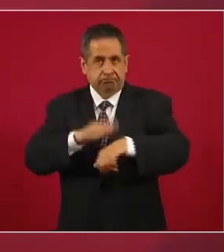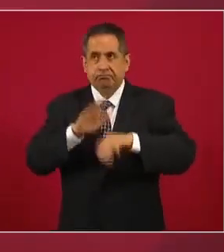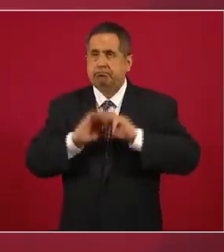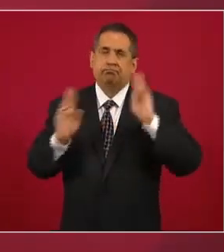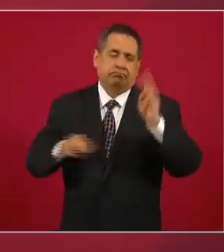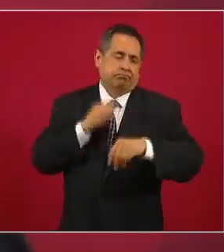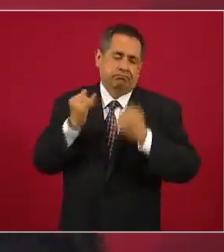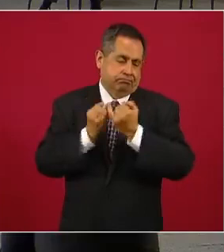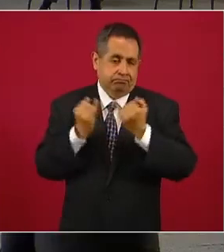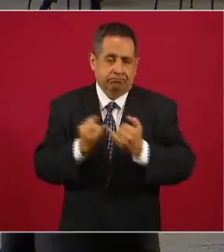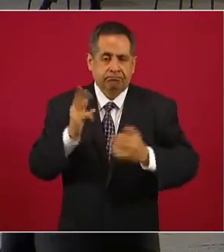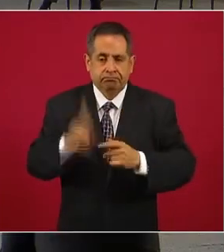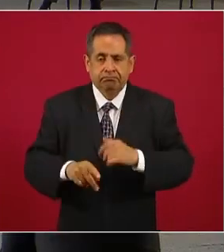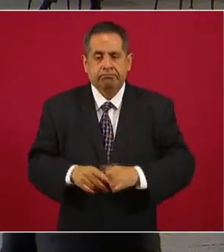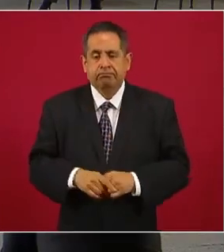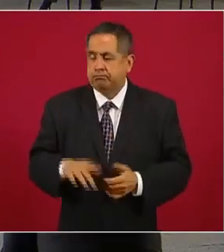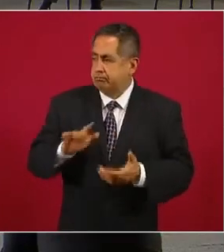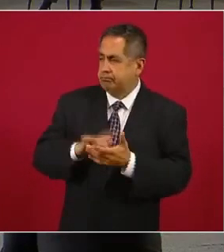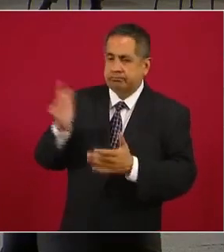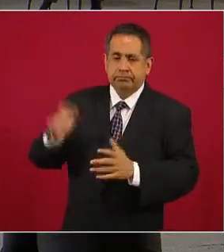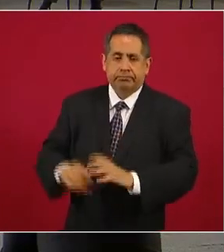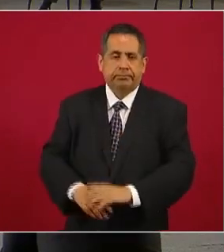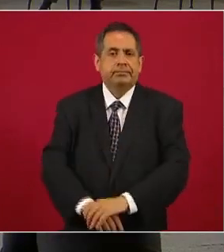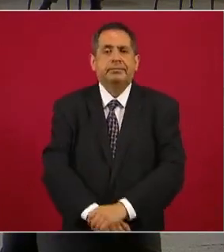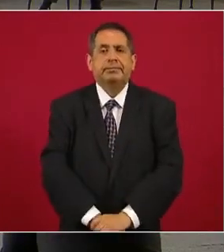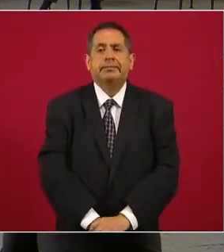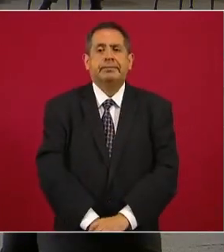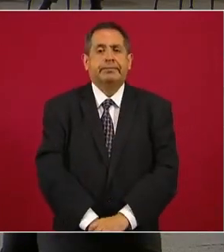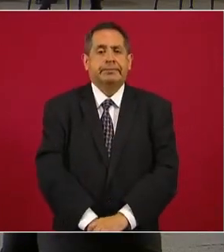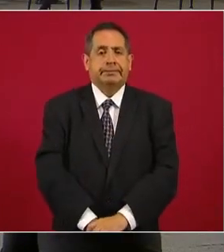mundo. Gracias, presidente.